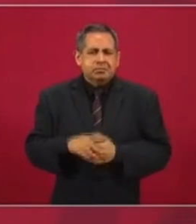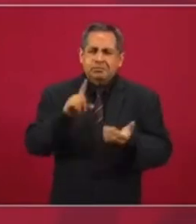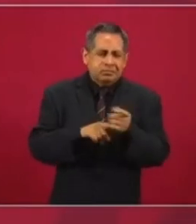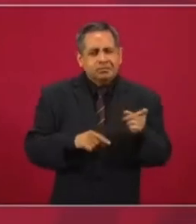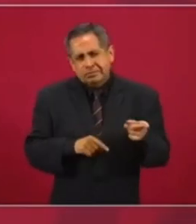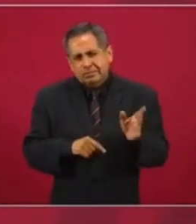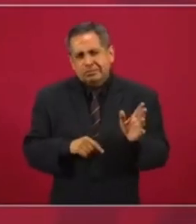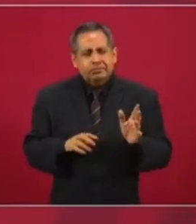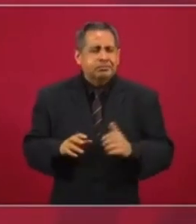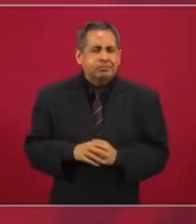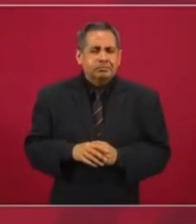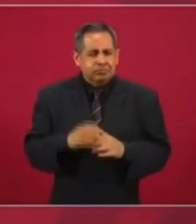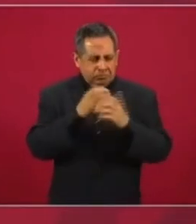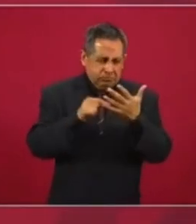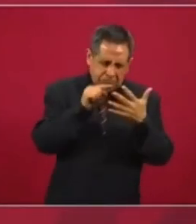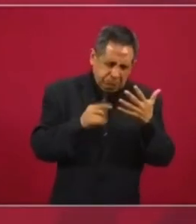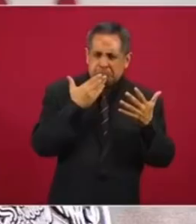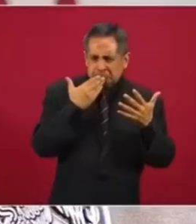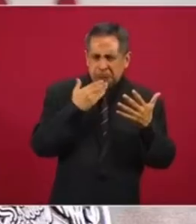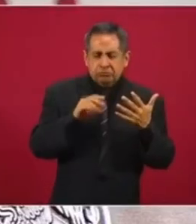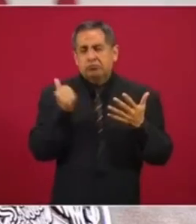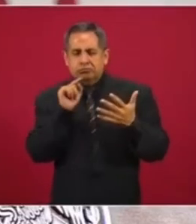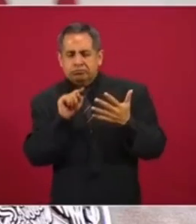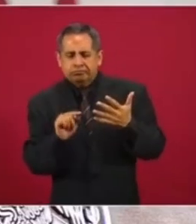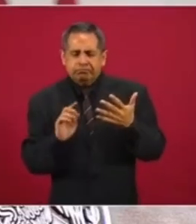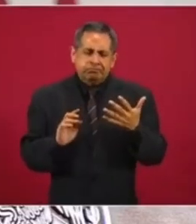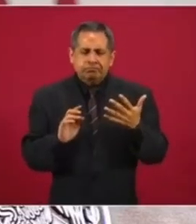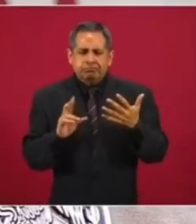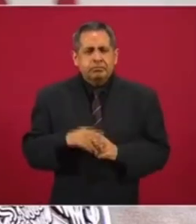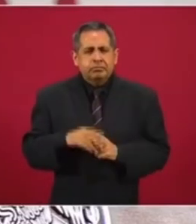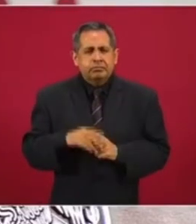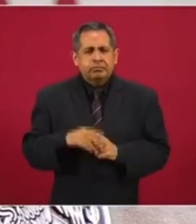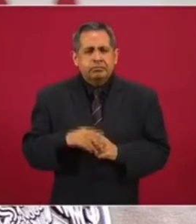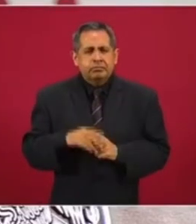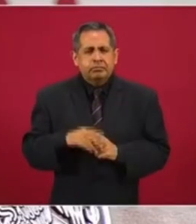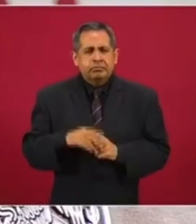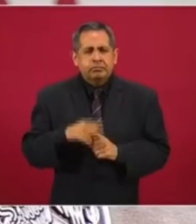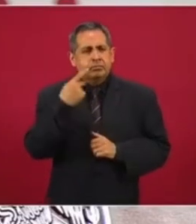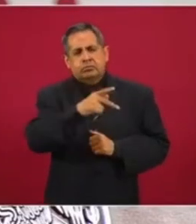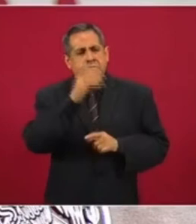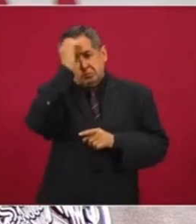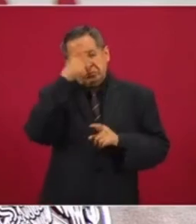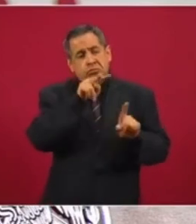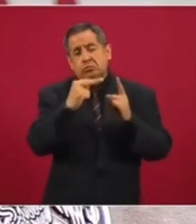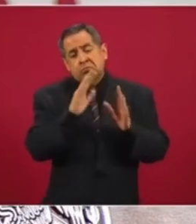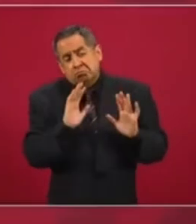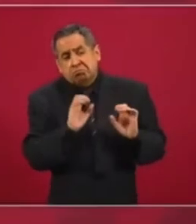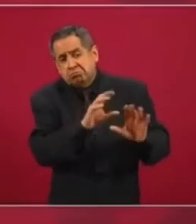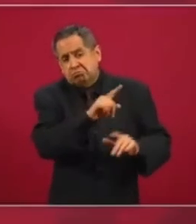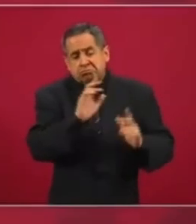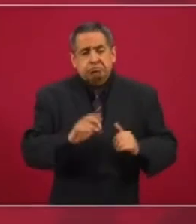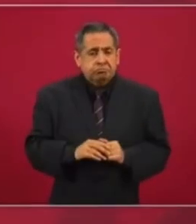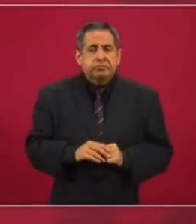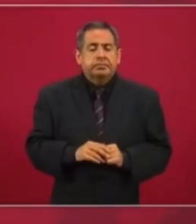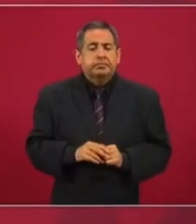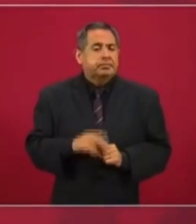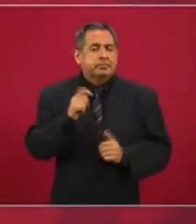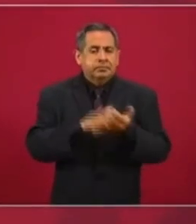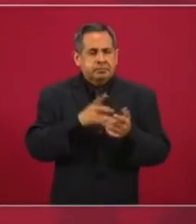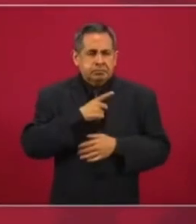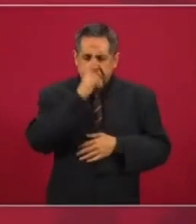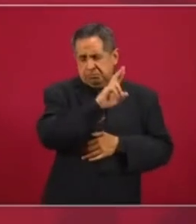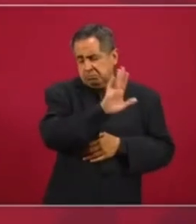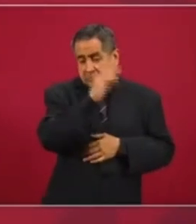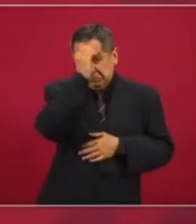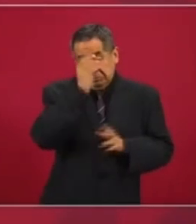cosas buenas y otras que no aceptamos. Es un punto de vista que se